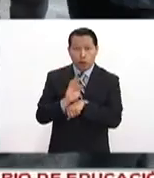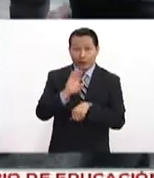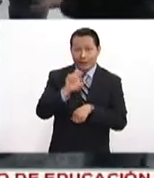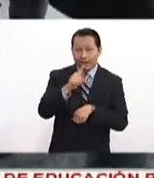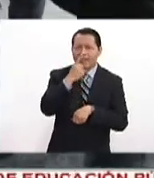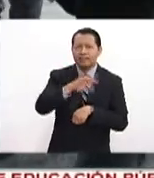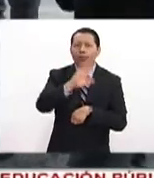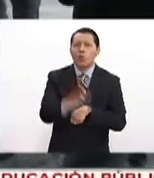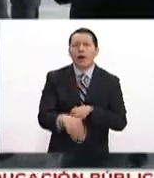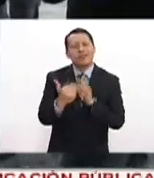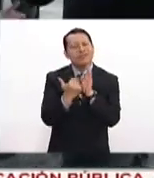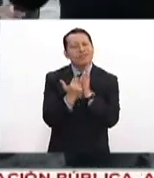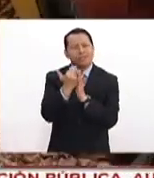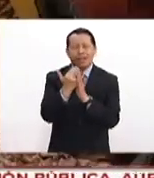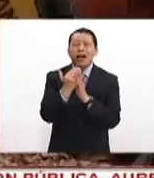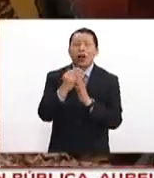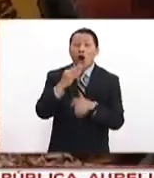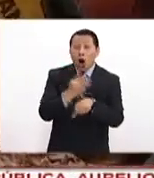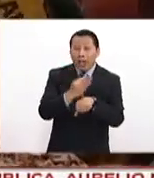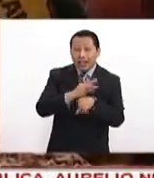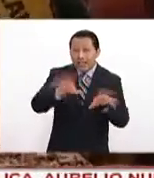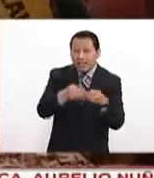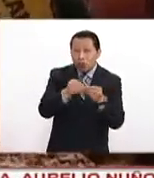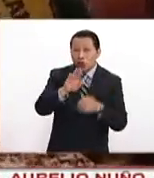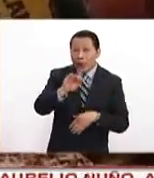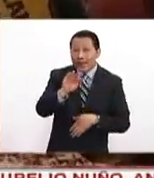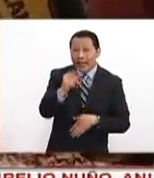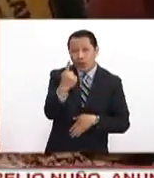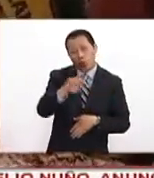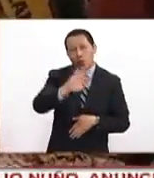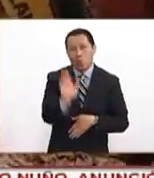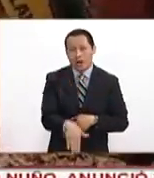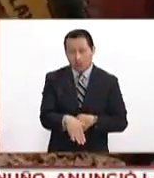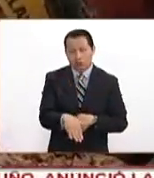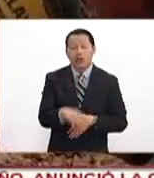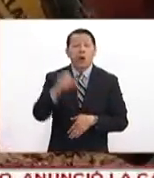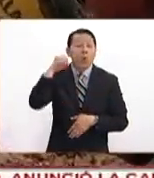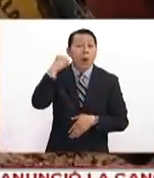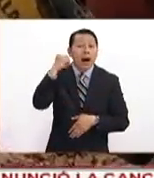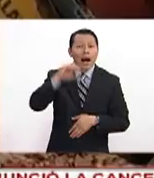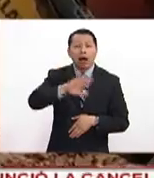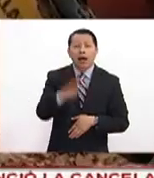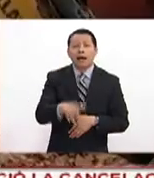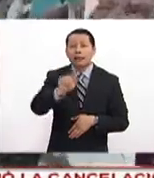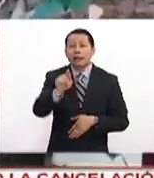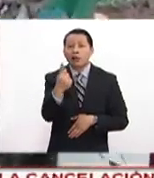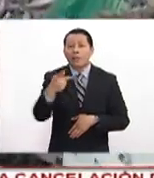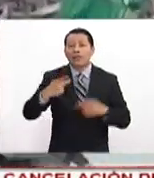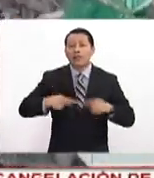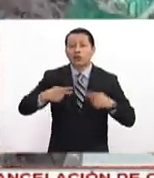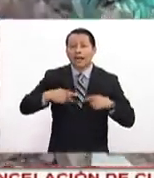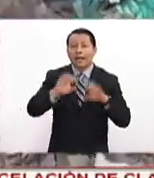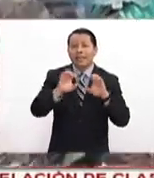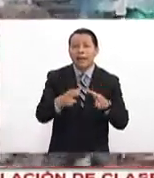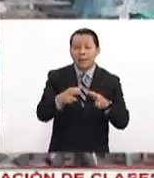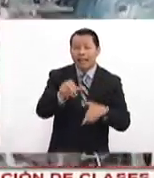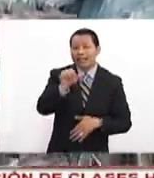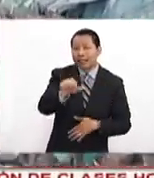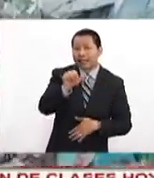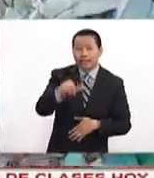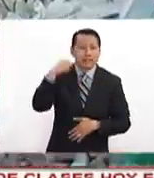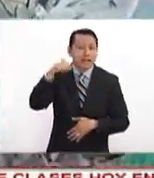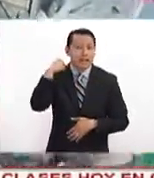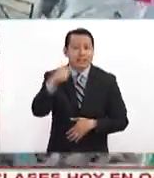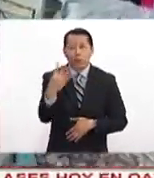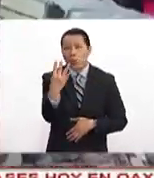muertos aumentó a 91 en total y es una cifra preliminar. En Oaxaca fallecieron 71 personas, en Chiapas 16 y en